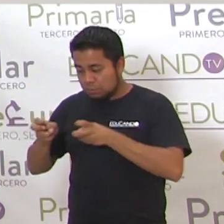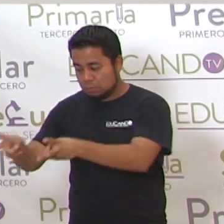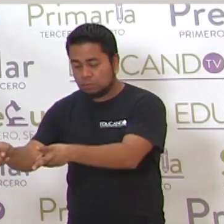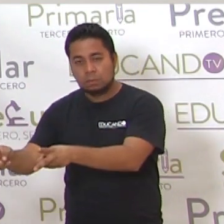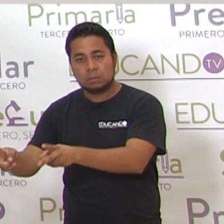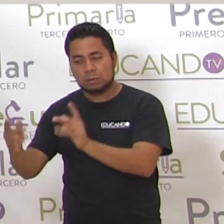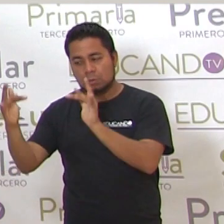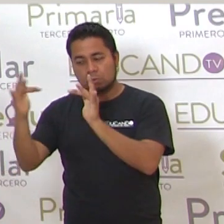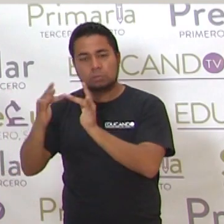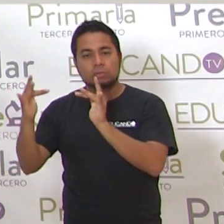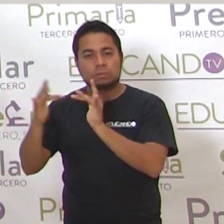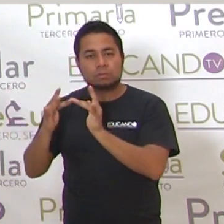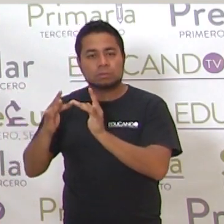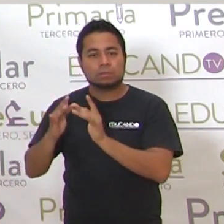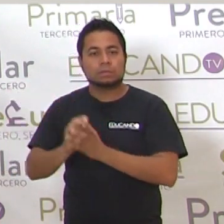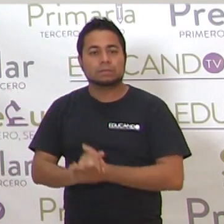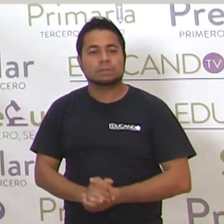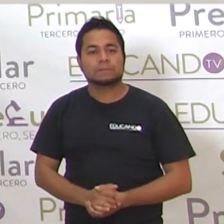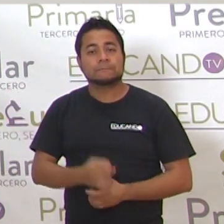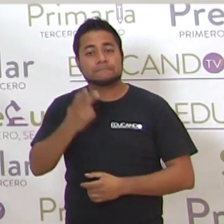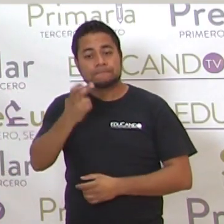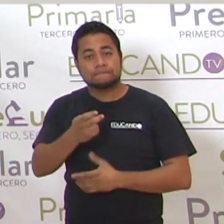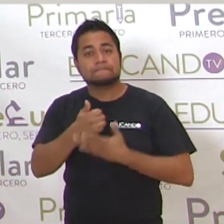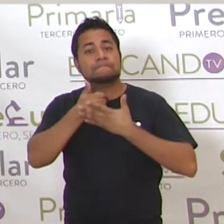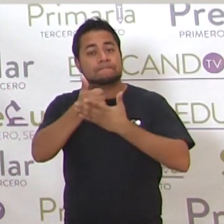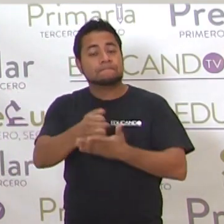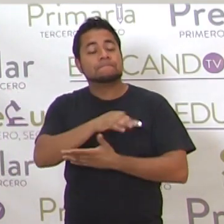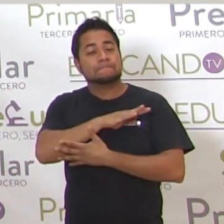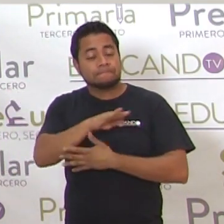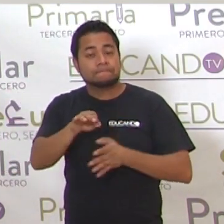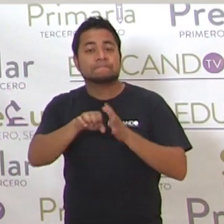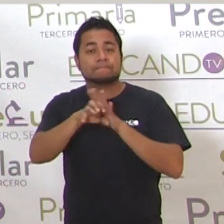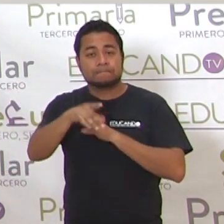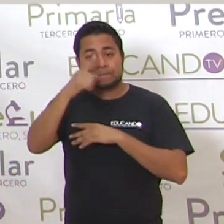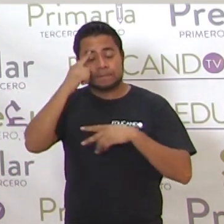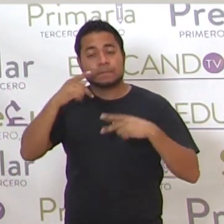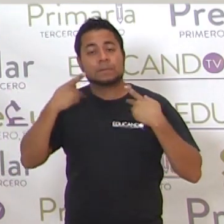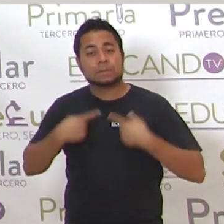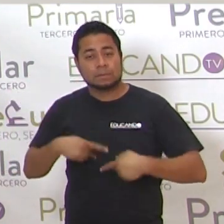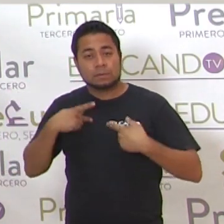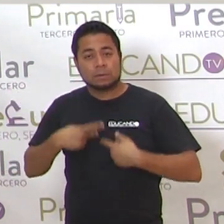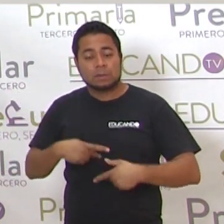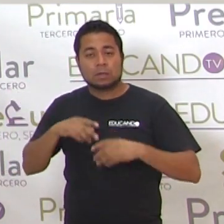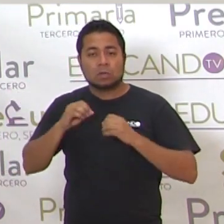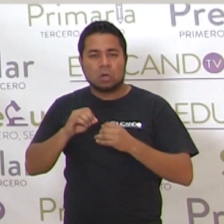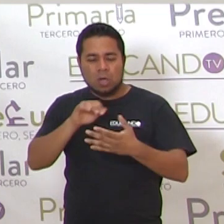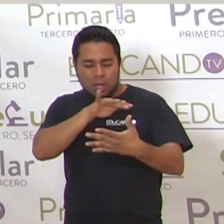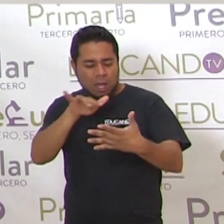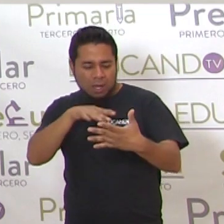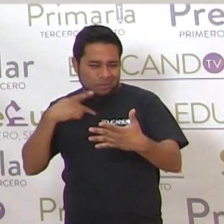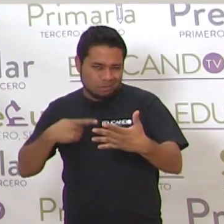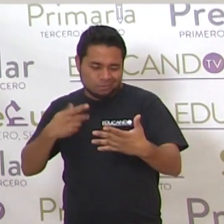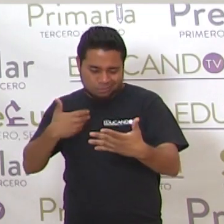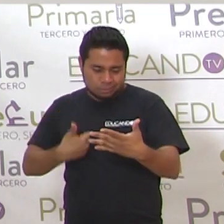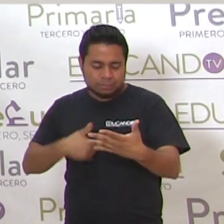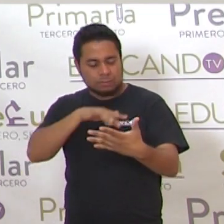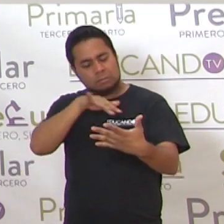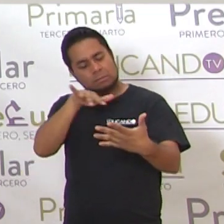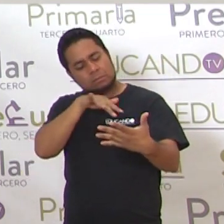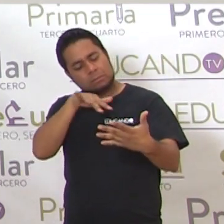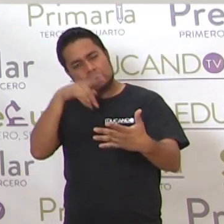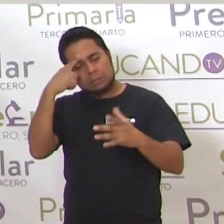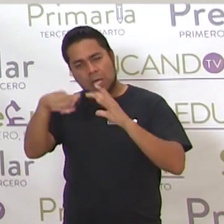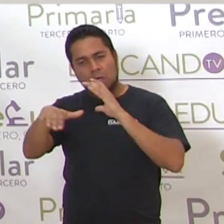hipervínculo bien y eso va a hacer que la persona o el lector el receptor del correo